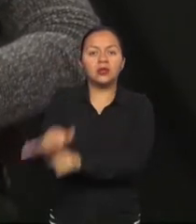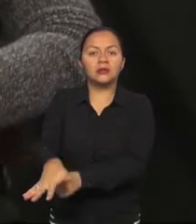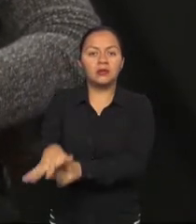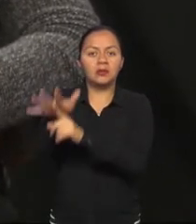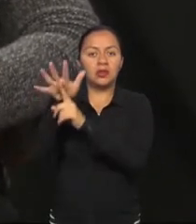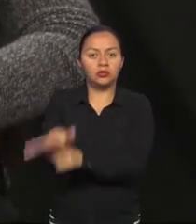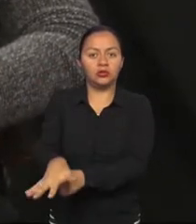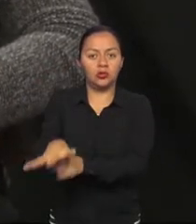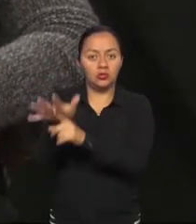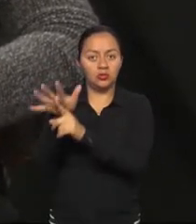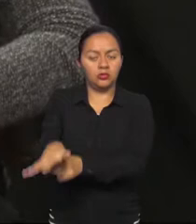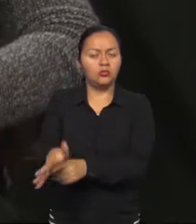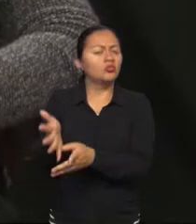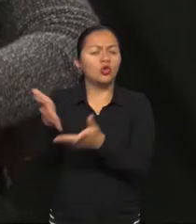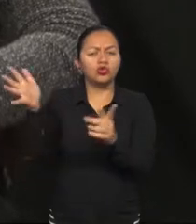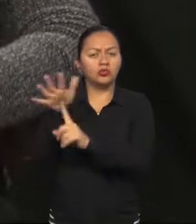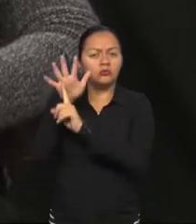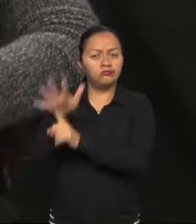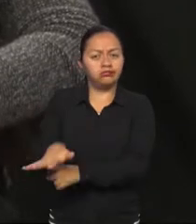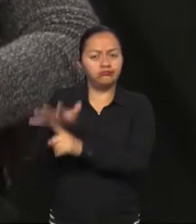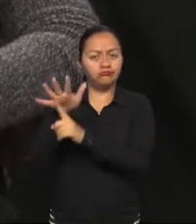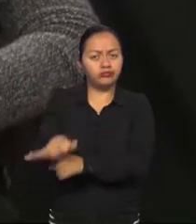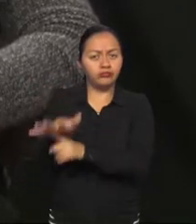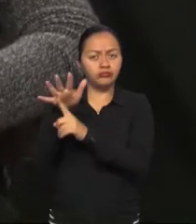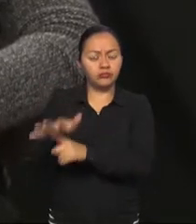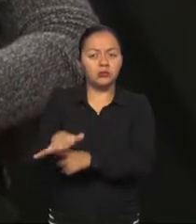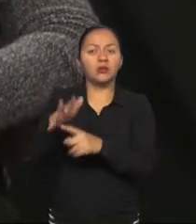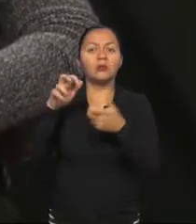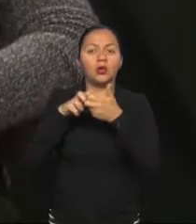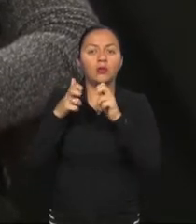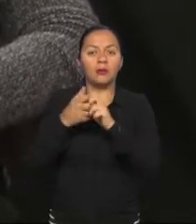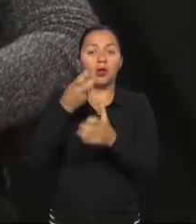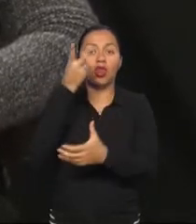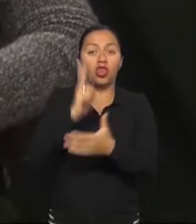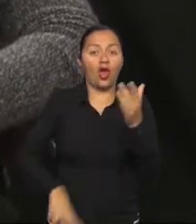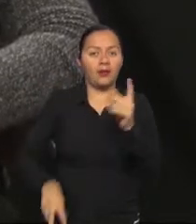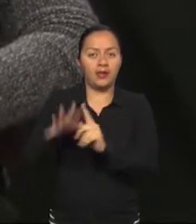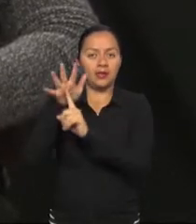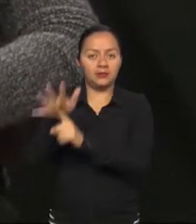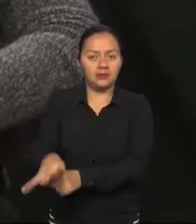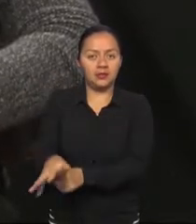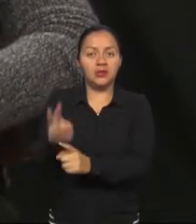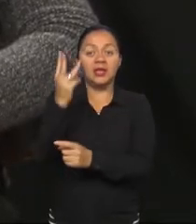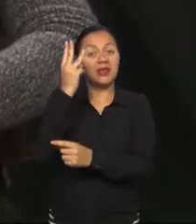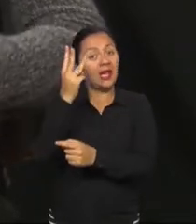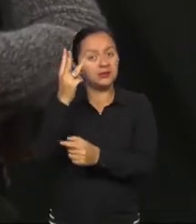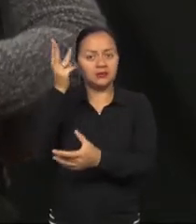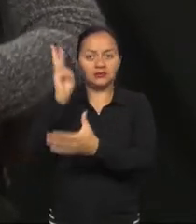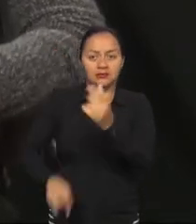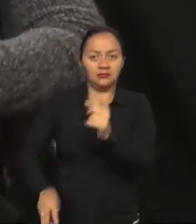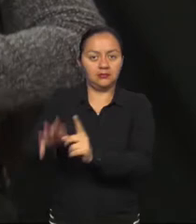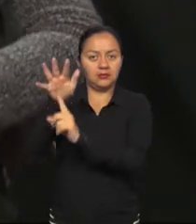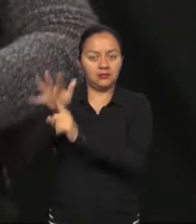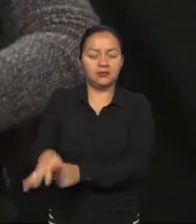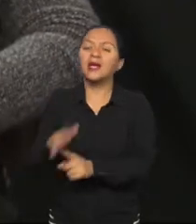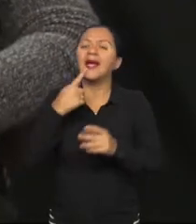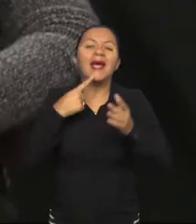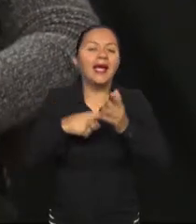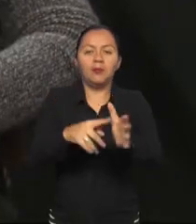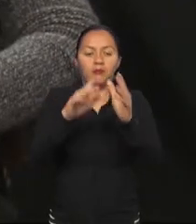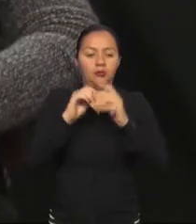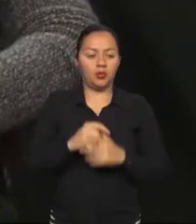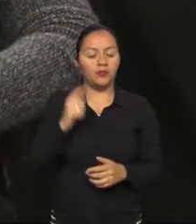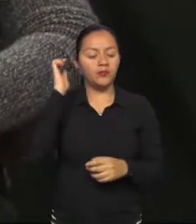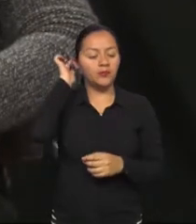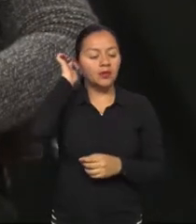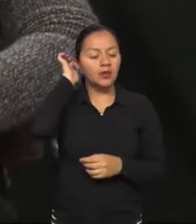¿sí? Y puede provocar doble y triple discriminación y vulnerabilidad. Pongo el ejemplo,